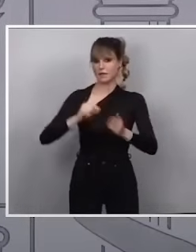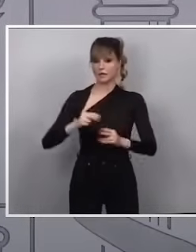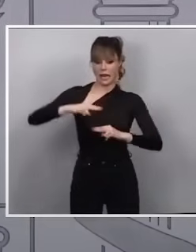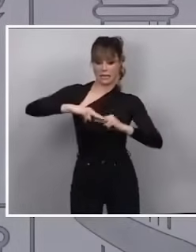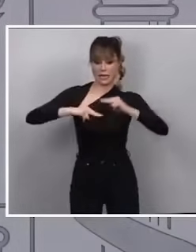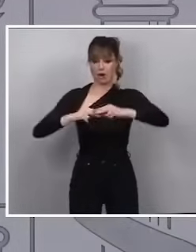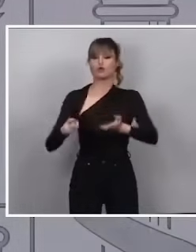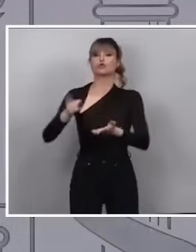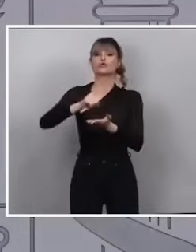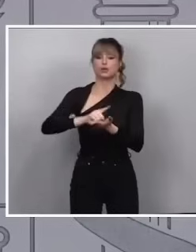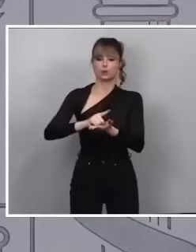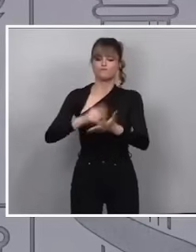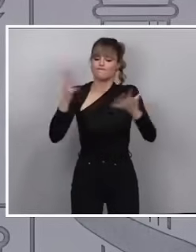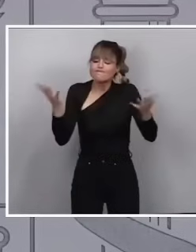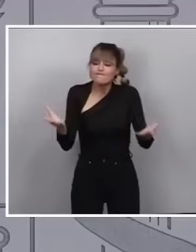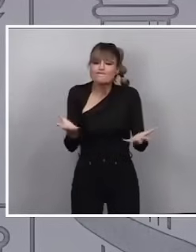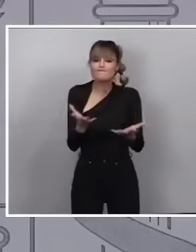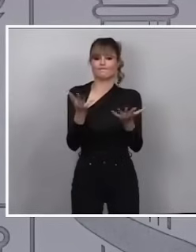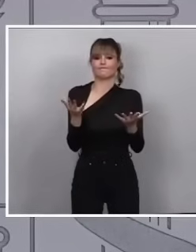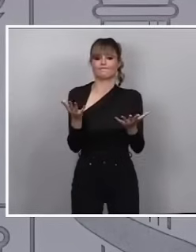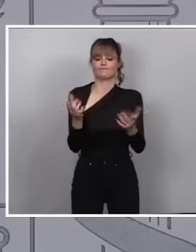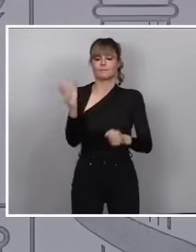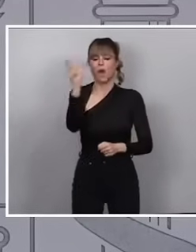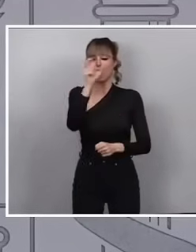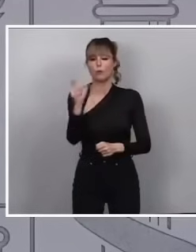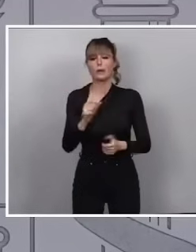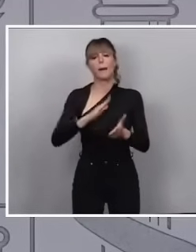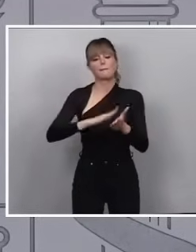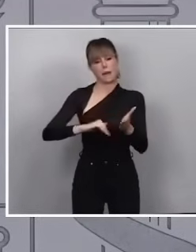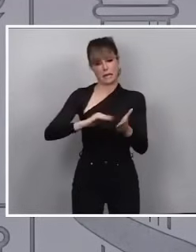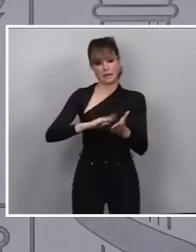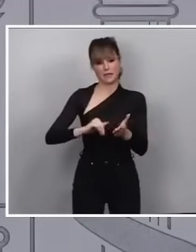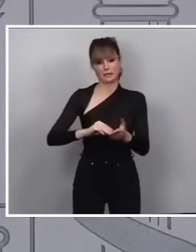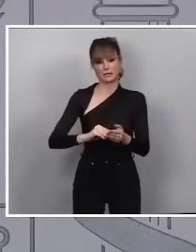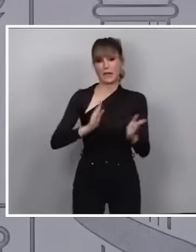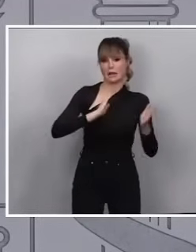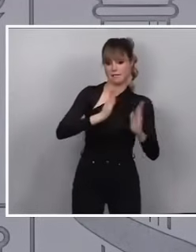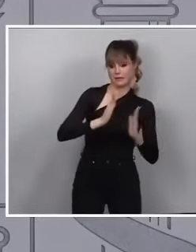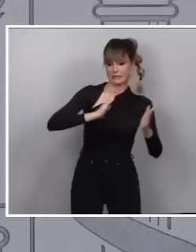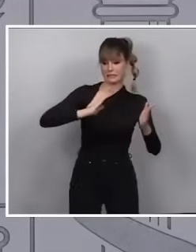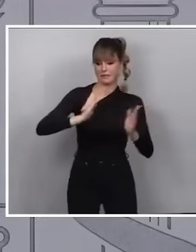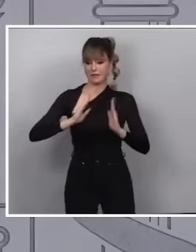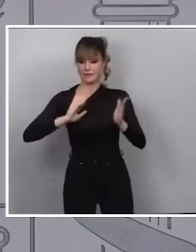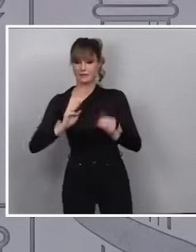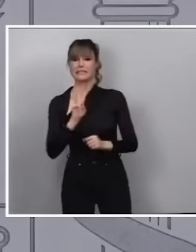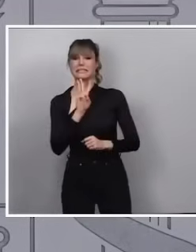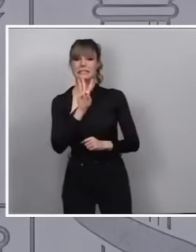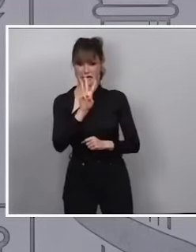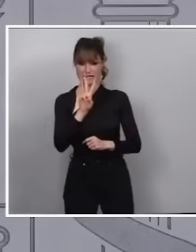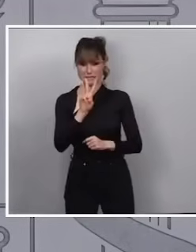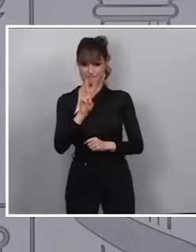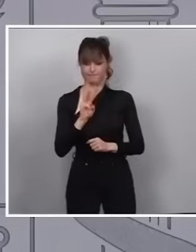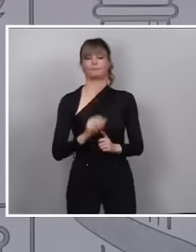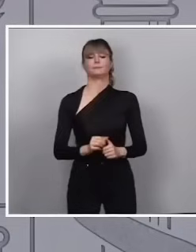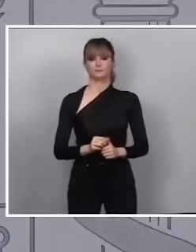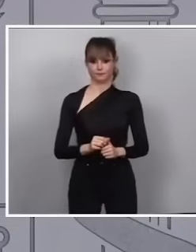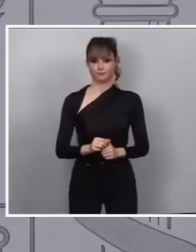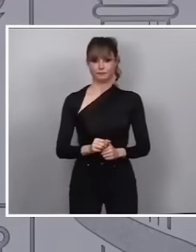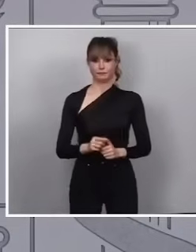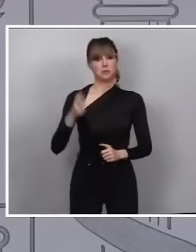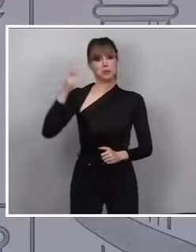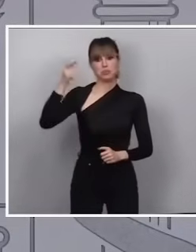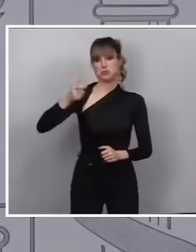reconstrucción y de relanzamiento de la comunidad valenciana con tres fases claramente definidas que